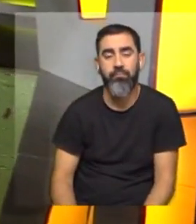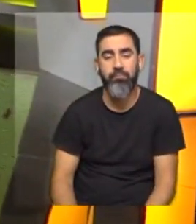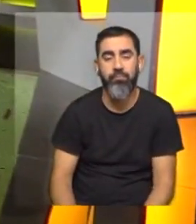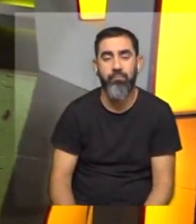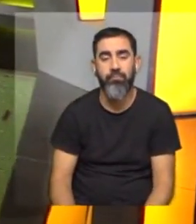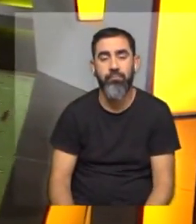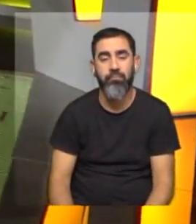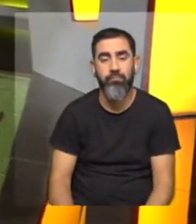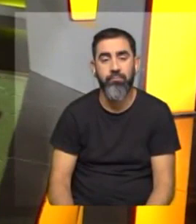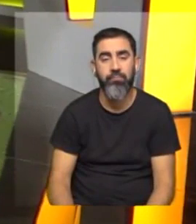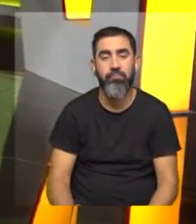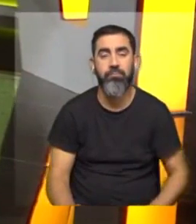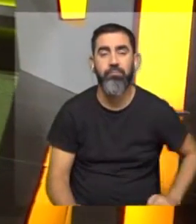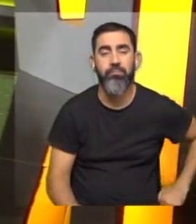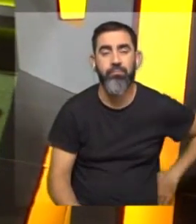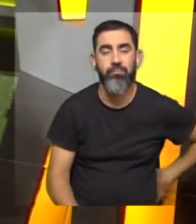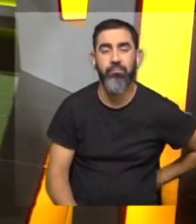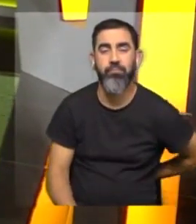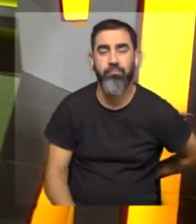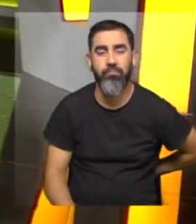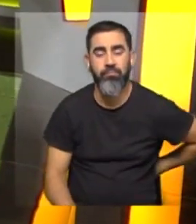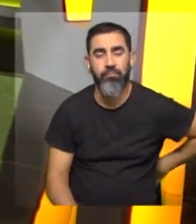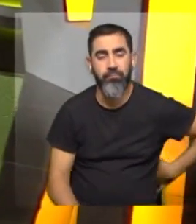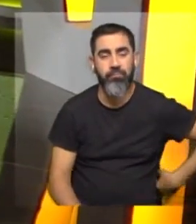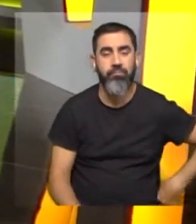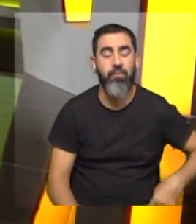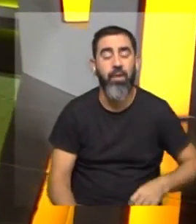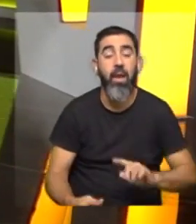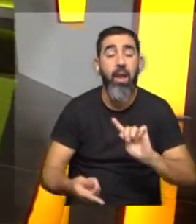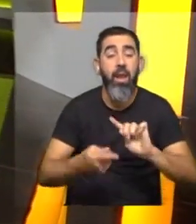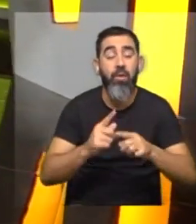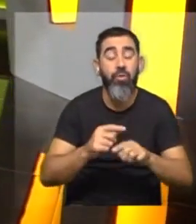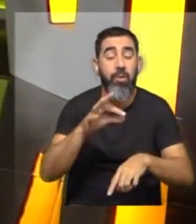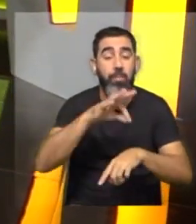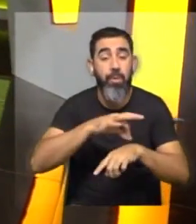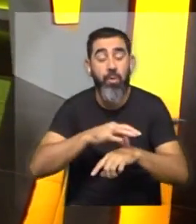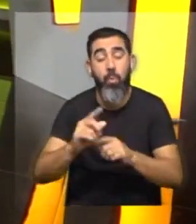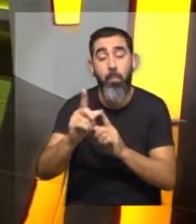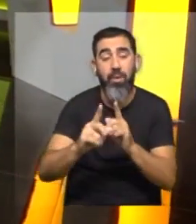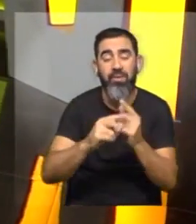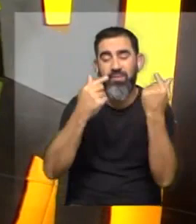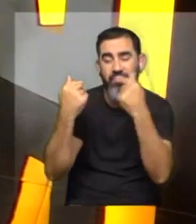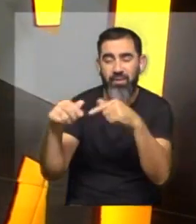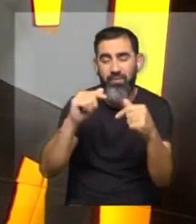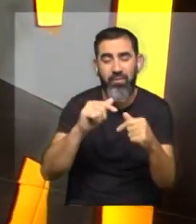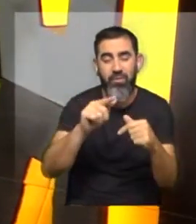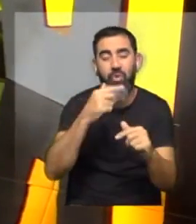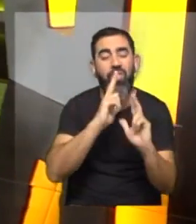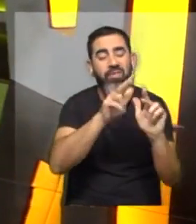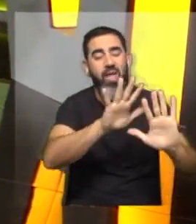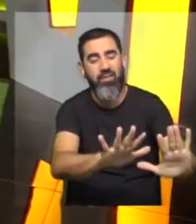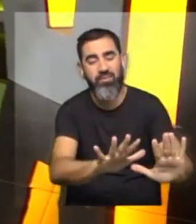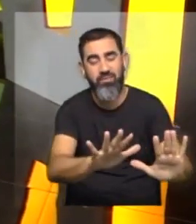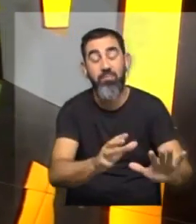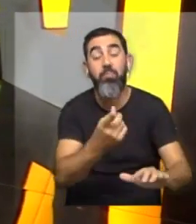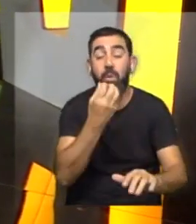Las relaciones profesional sanitario paciente muchas veces son asimétricas y entonces es difícil planteos de ese tipo, ¿verdad?